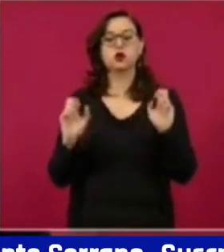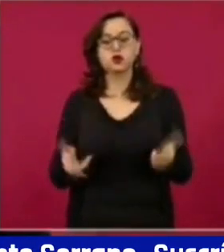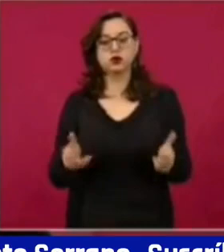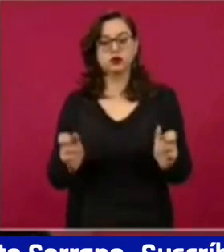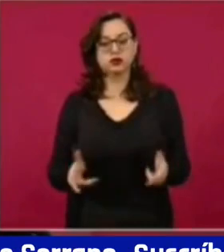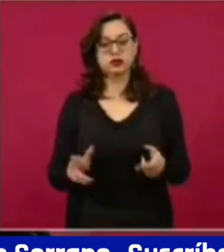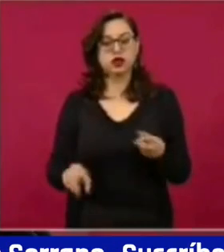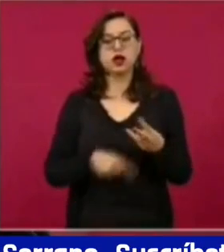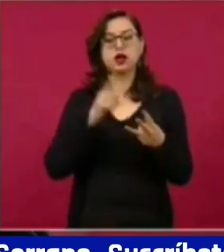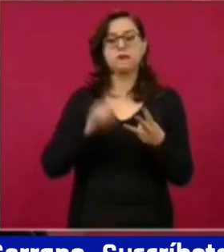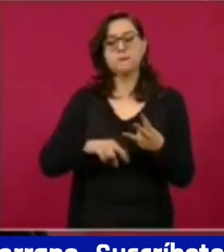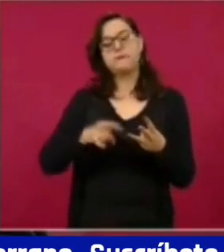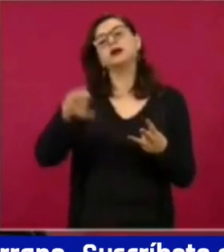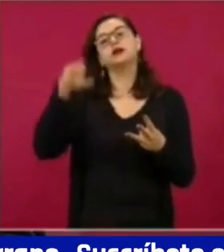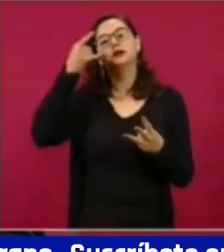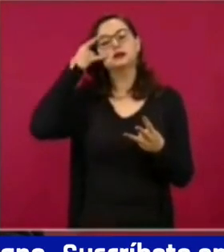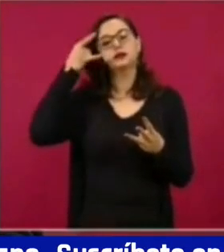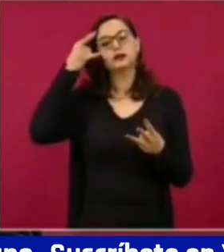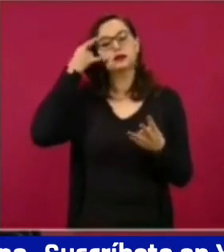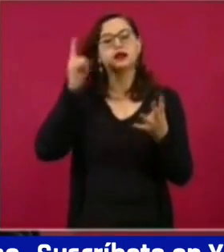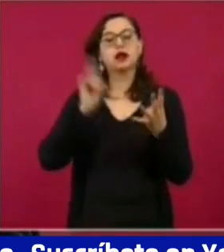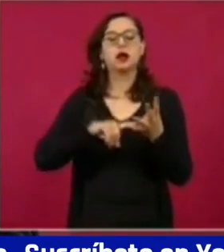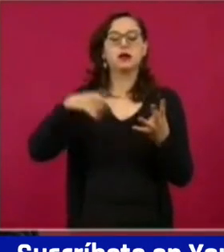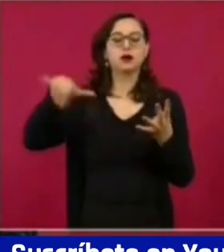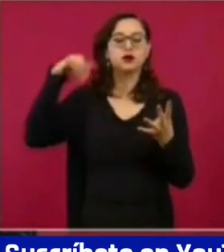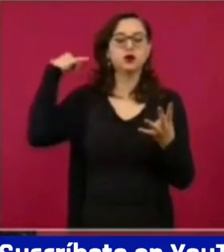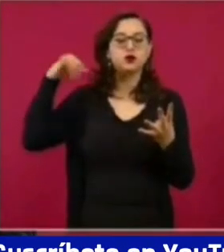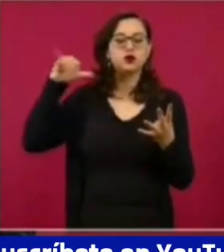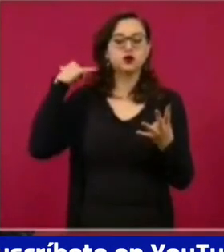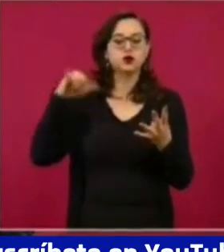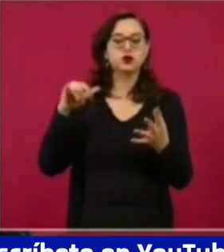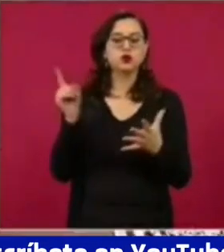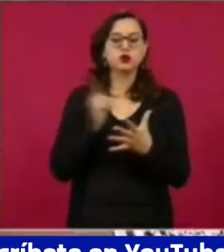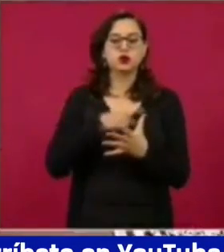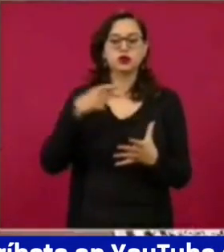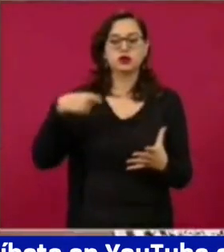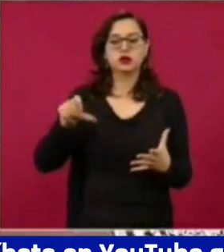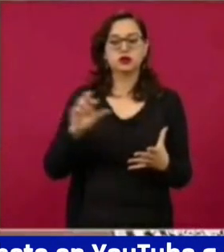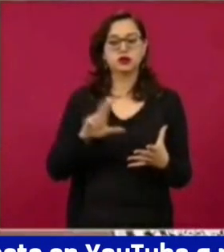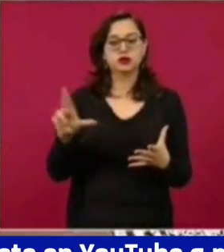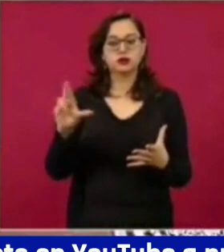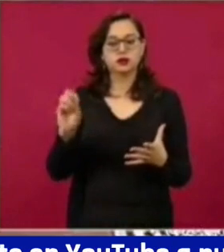Campeche, Yucatán y Quintana Roo.